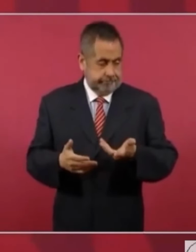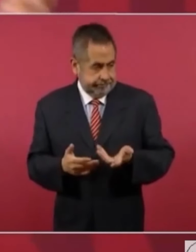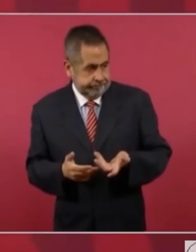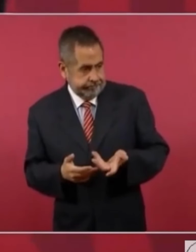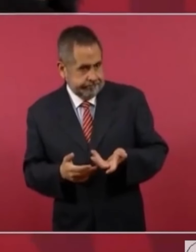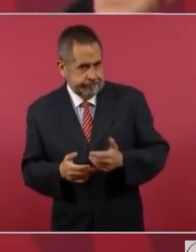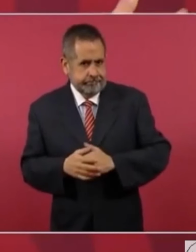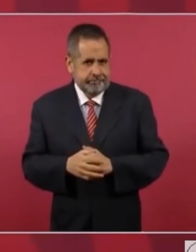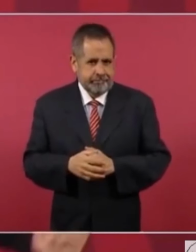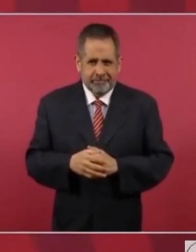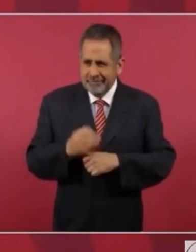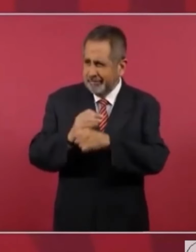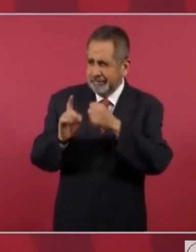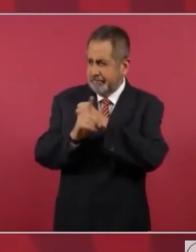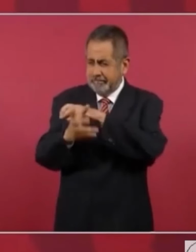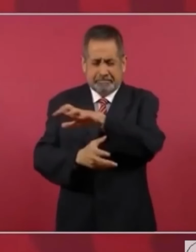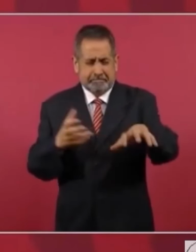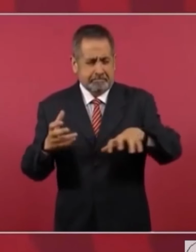en plena crisis.